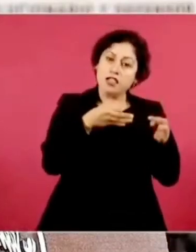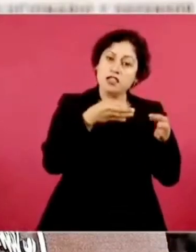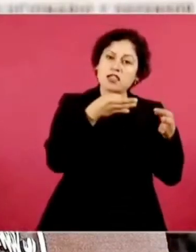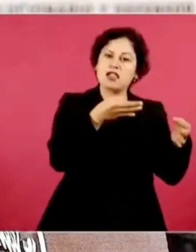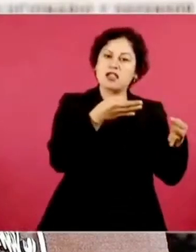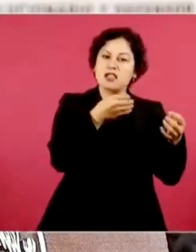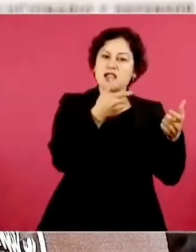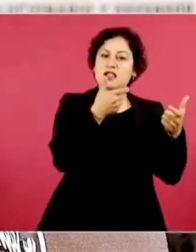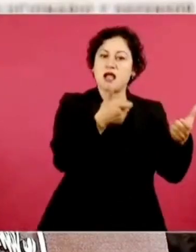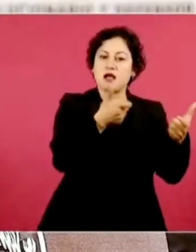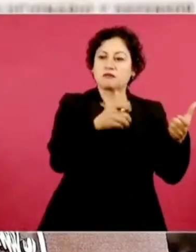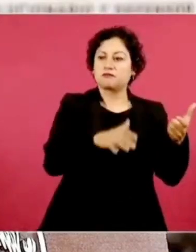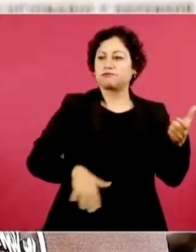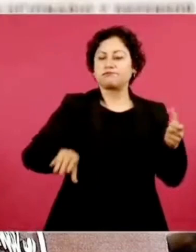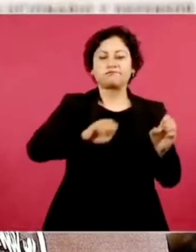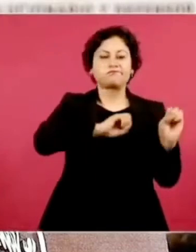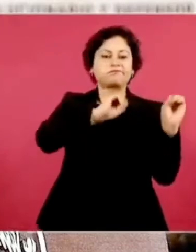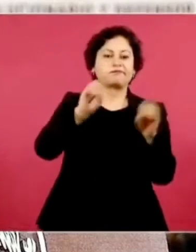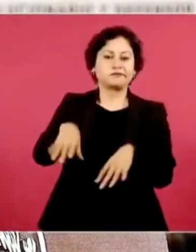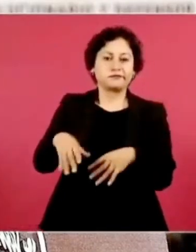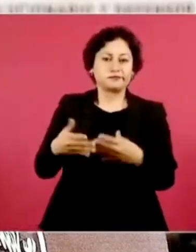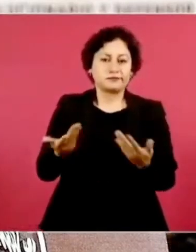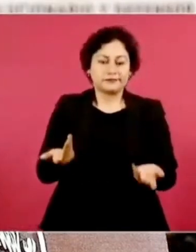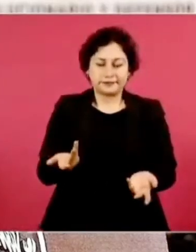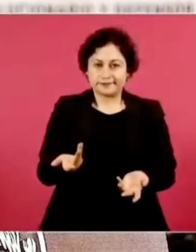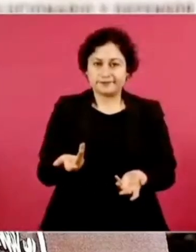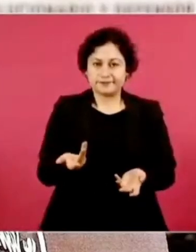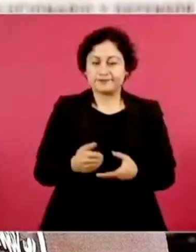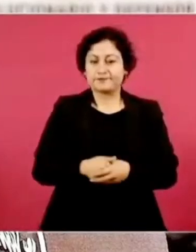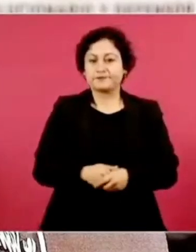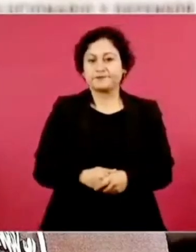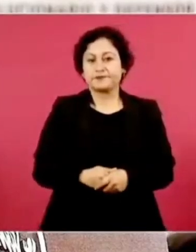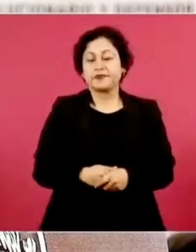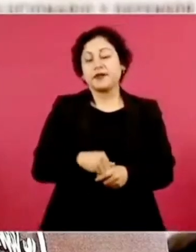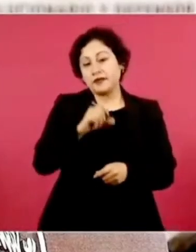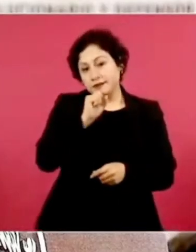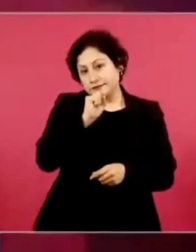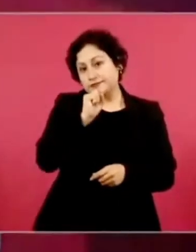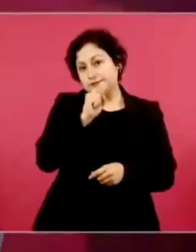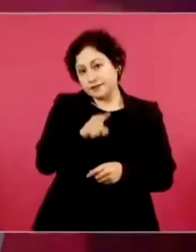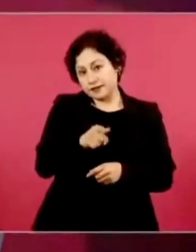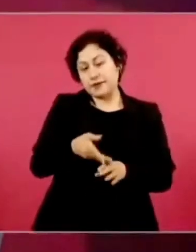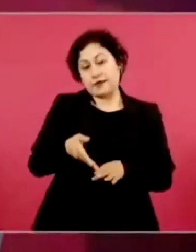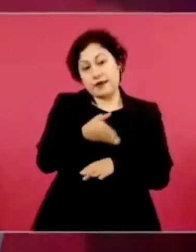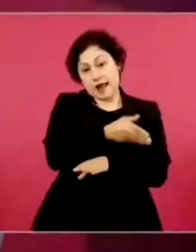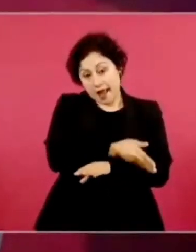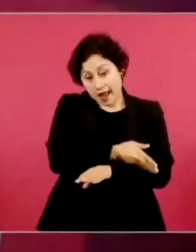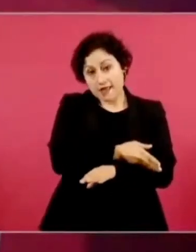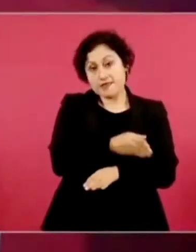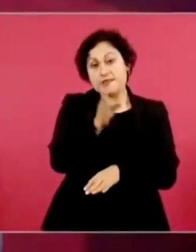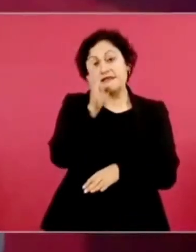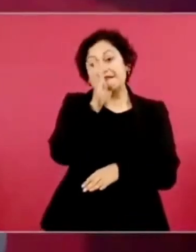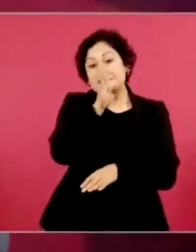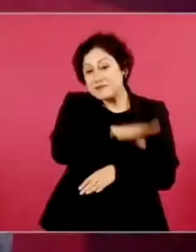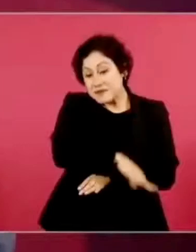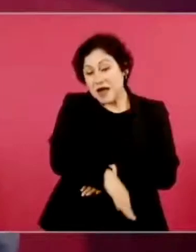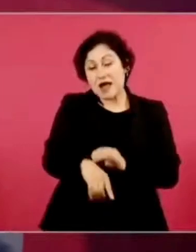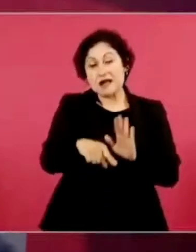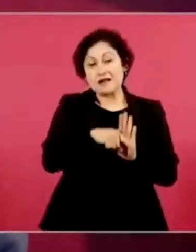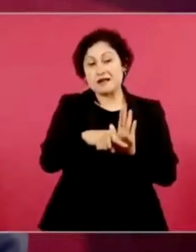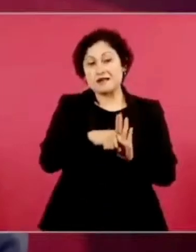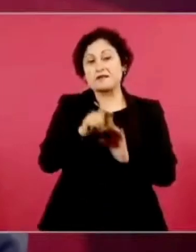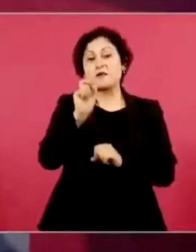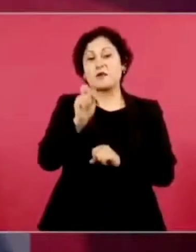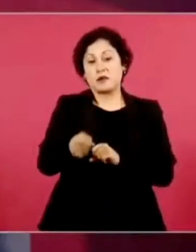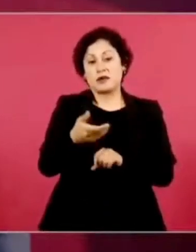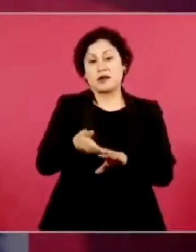menores recursos. Otra de las características negativas del sistema establecido por la reforma